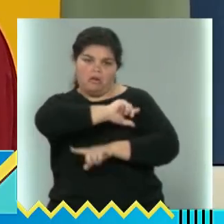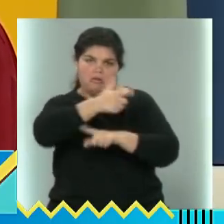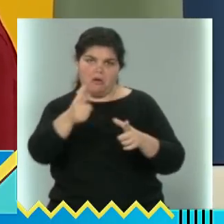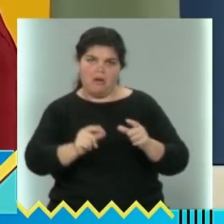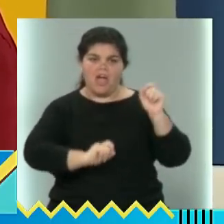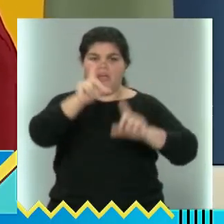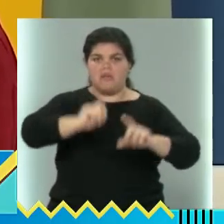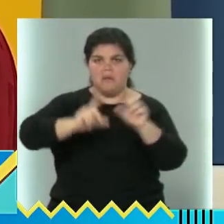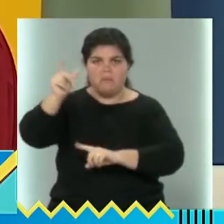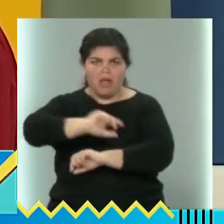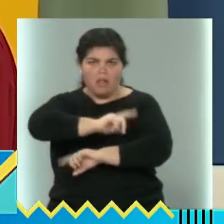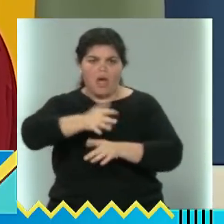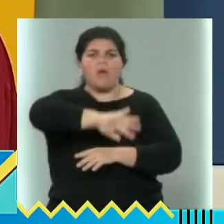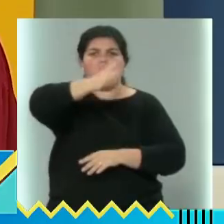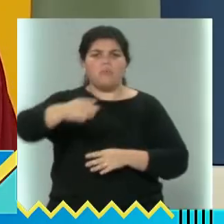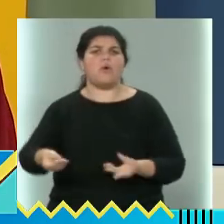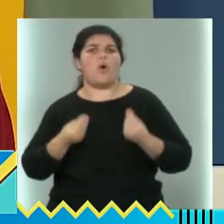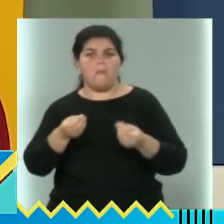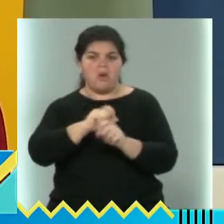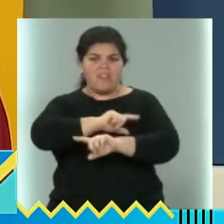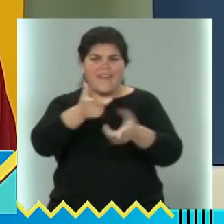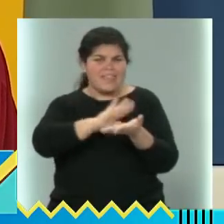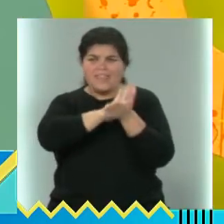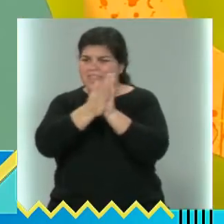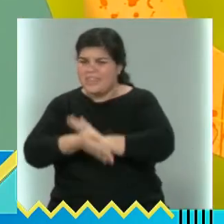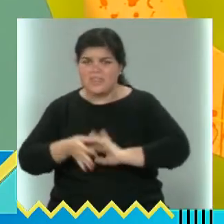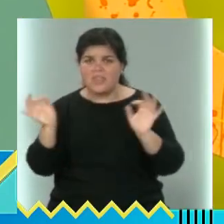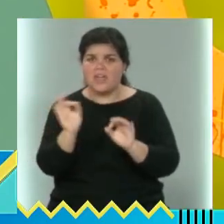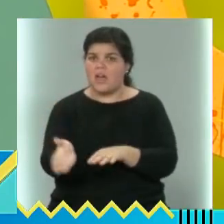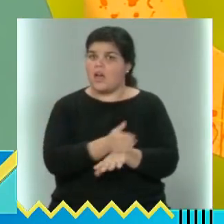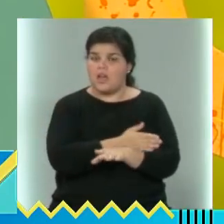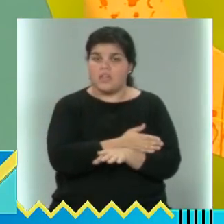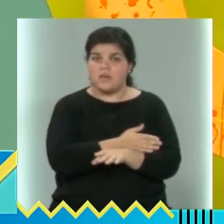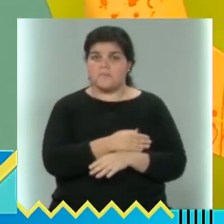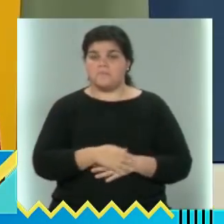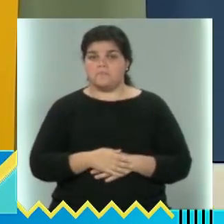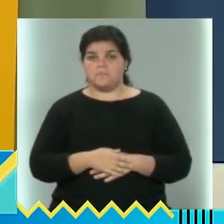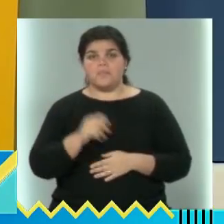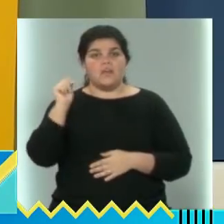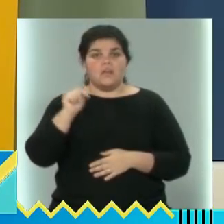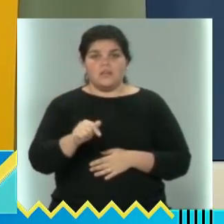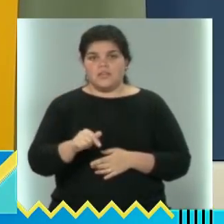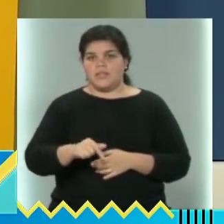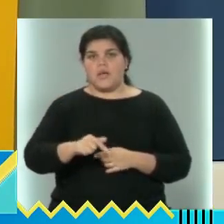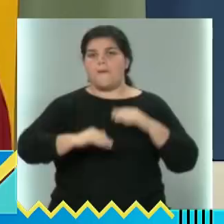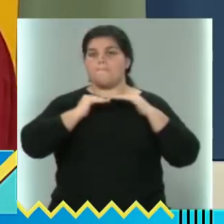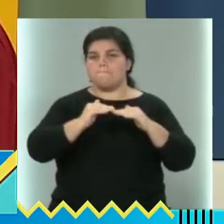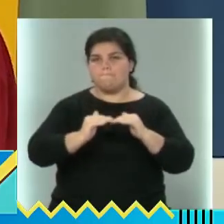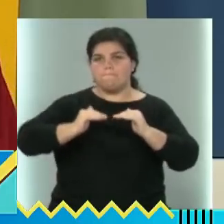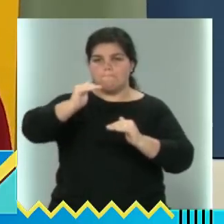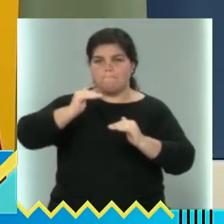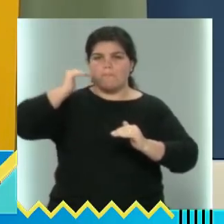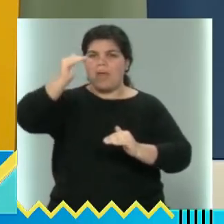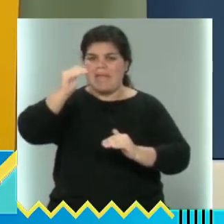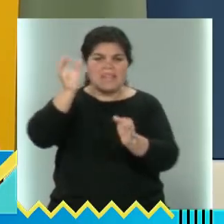relevamiento geomorfológico que pudiera permitiera ponderar los riesgos geológicos, no había siquiera los cabales medios, mínimos y máximos del río Salado